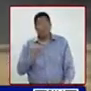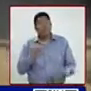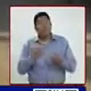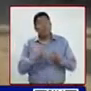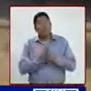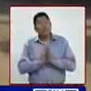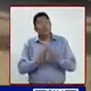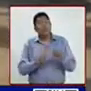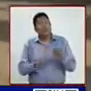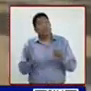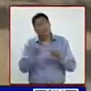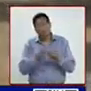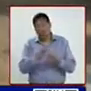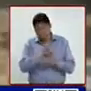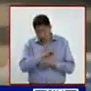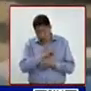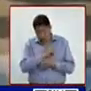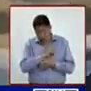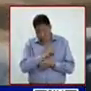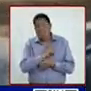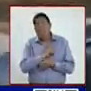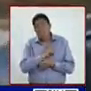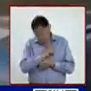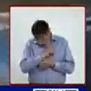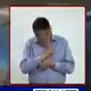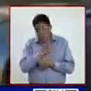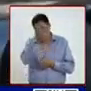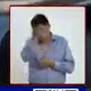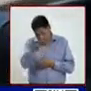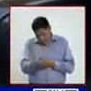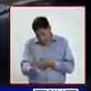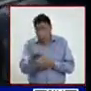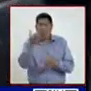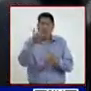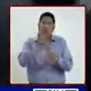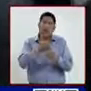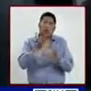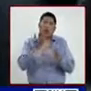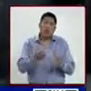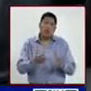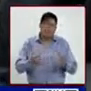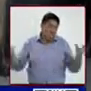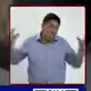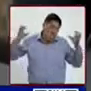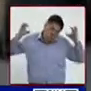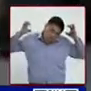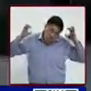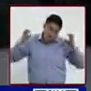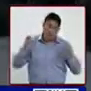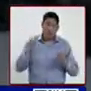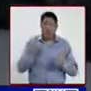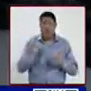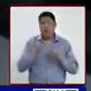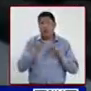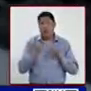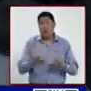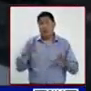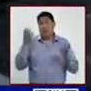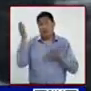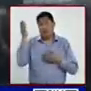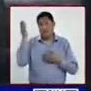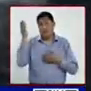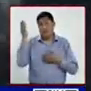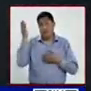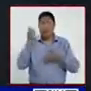apoyo policial debido a que los propietarios justamente de esta mercadería se tornaron agresivos. También como consecuencia de este hecho,